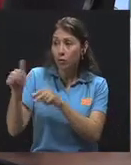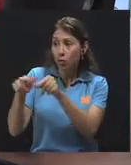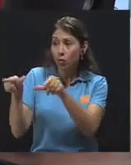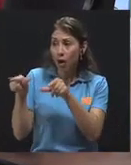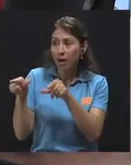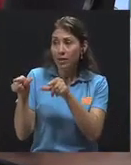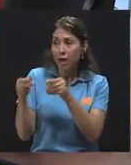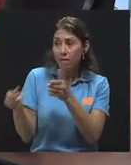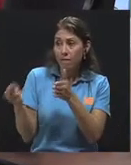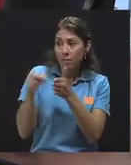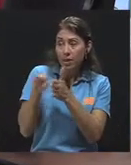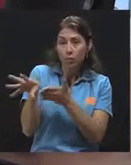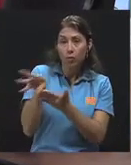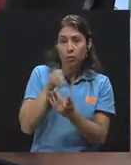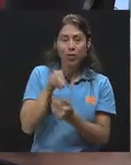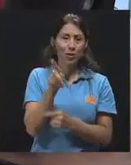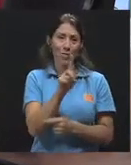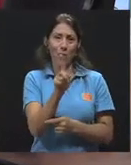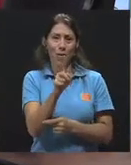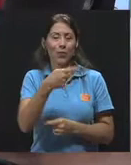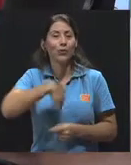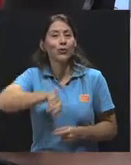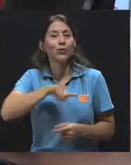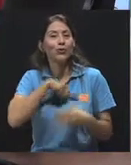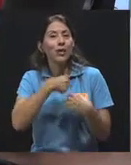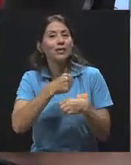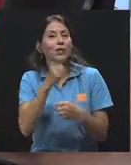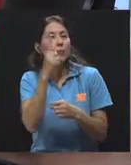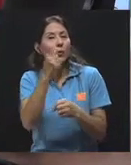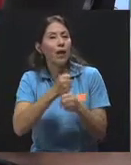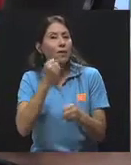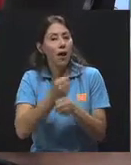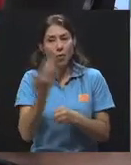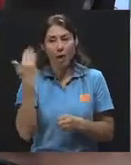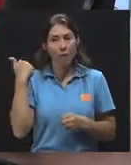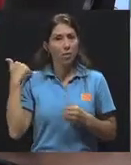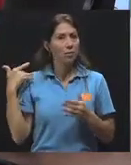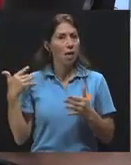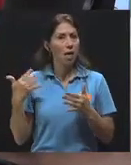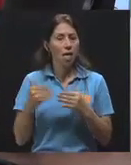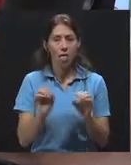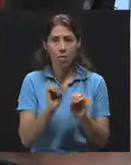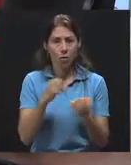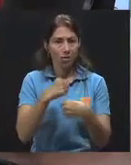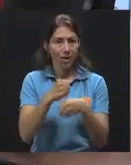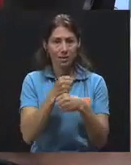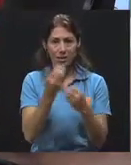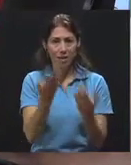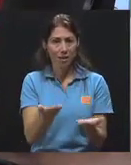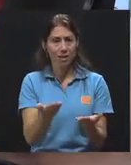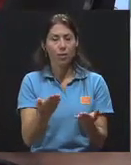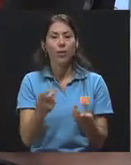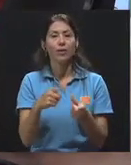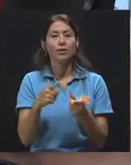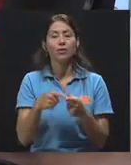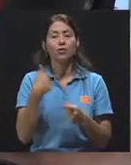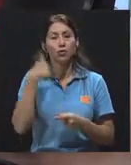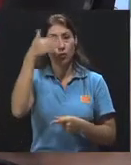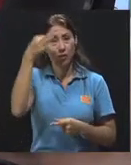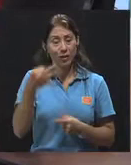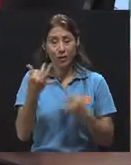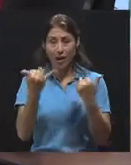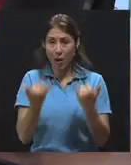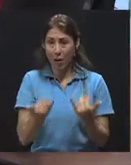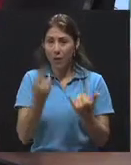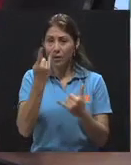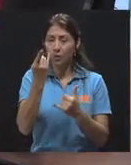haciendo otra cosa que no se estaba también tal vez haciendo de esa manera. Entonces, lo que me parece es que es un